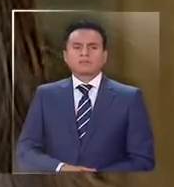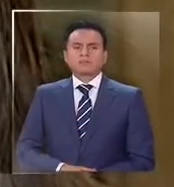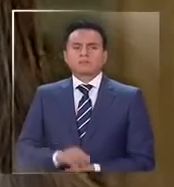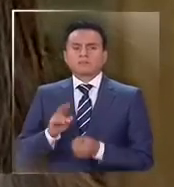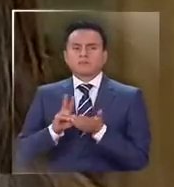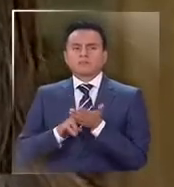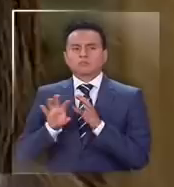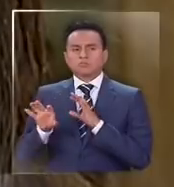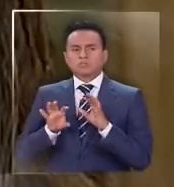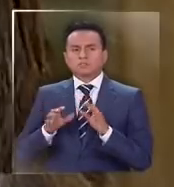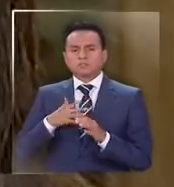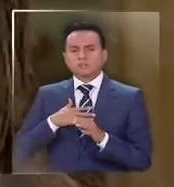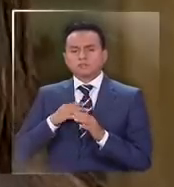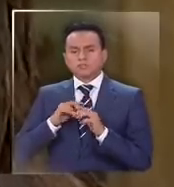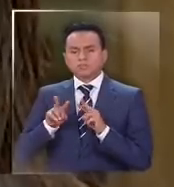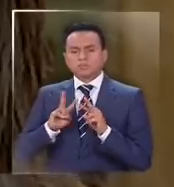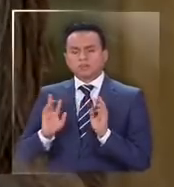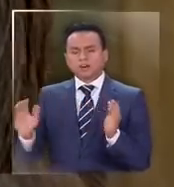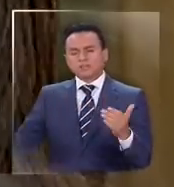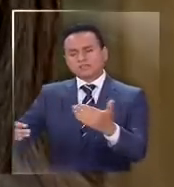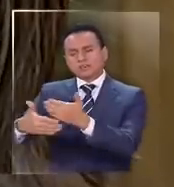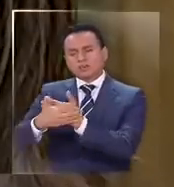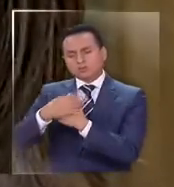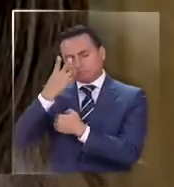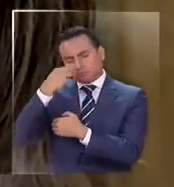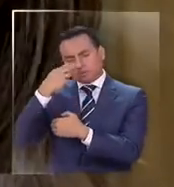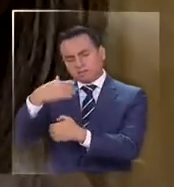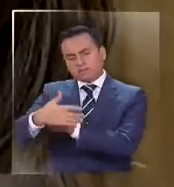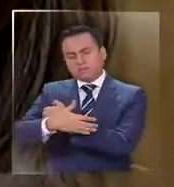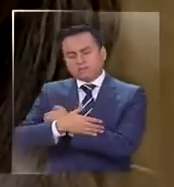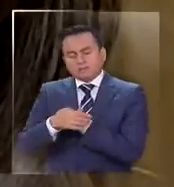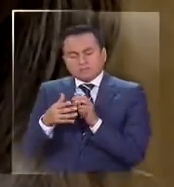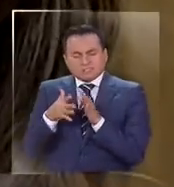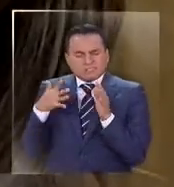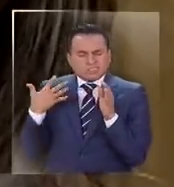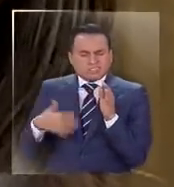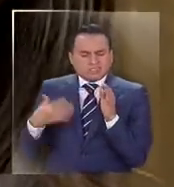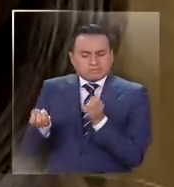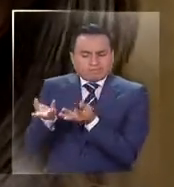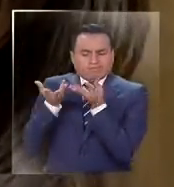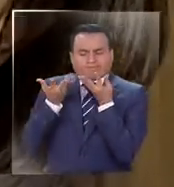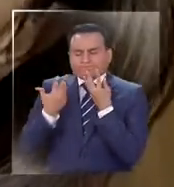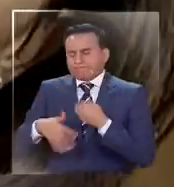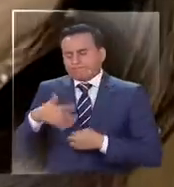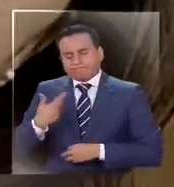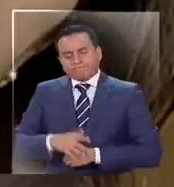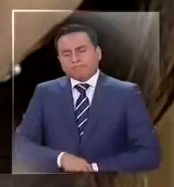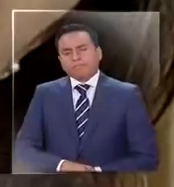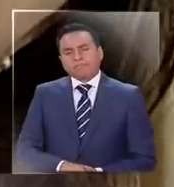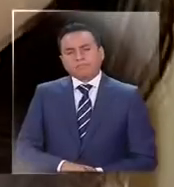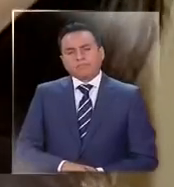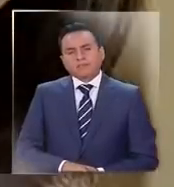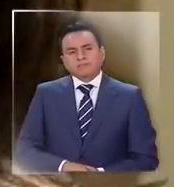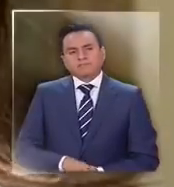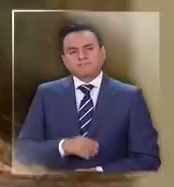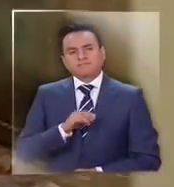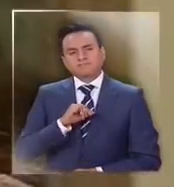la verdad, las cosas que mi reacción fue abrazarlo, me puse a llorar porque encontré que era tremendo, tremendo lo que me estaba contando.